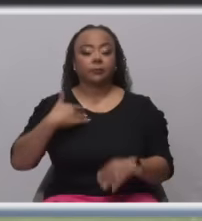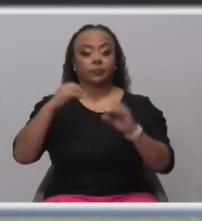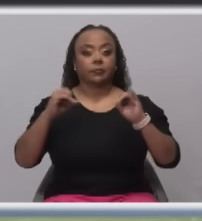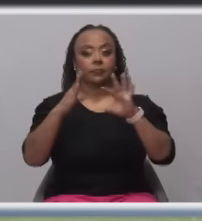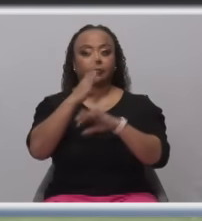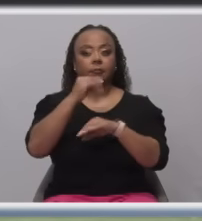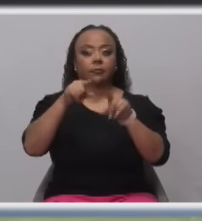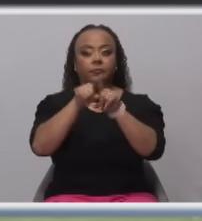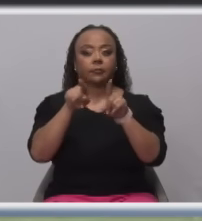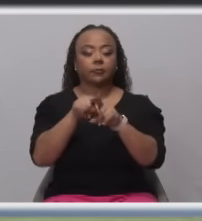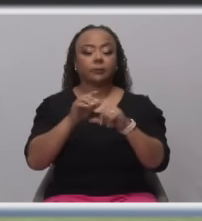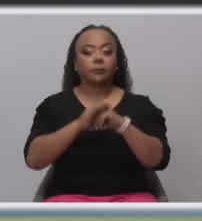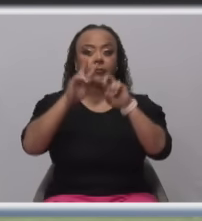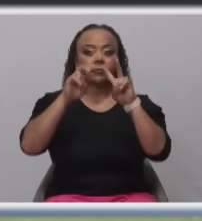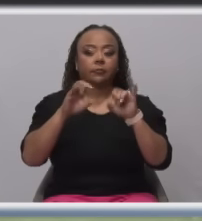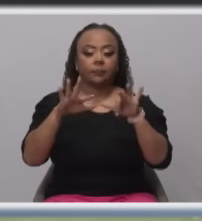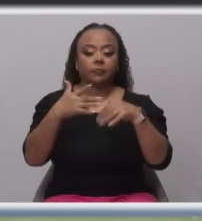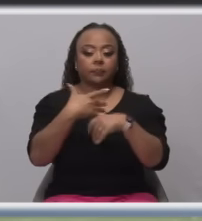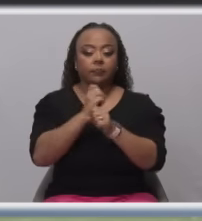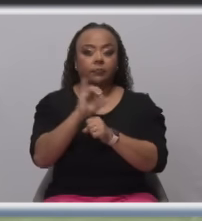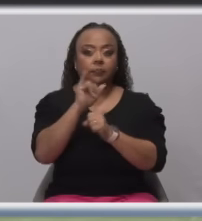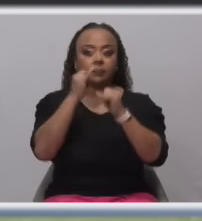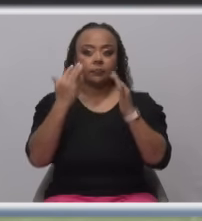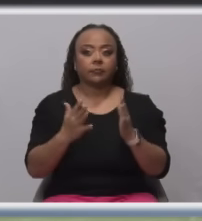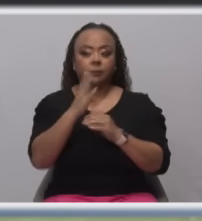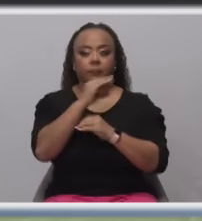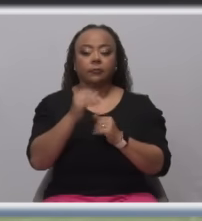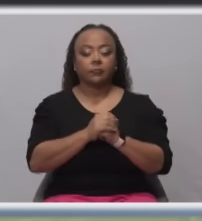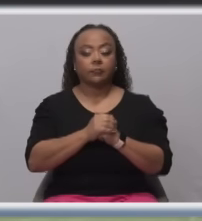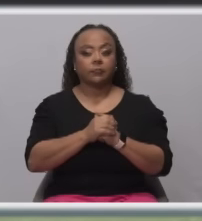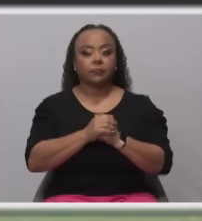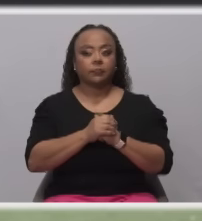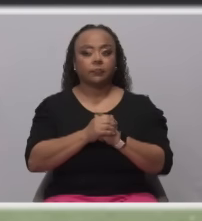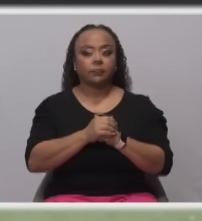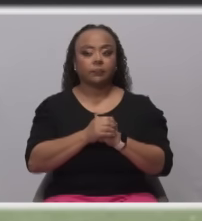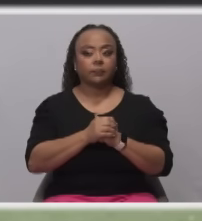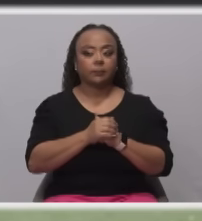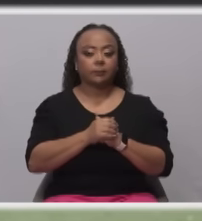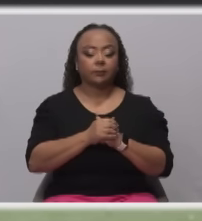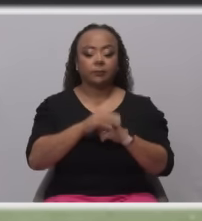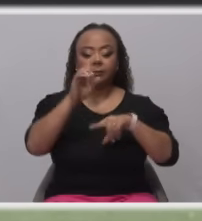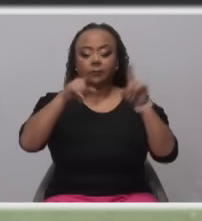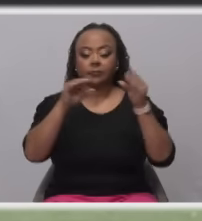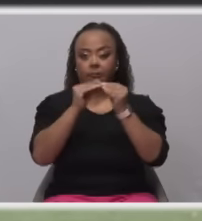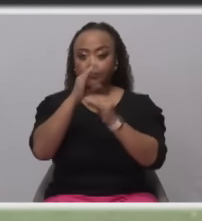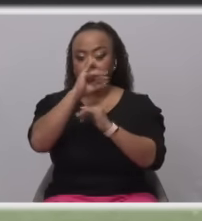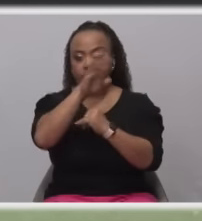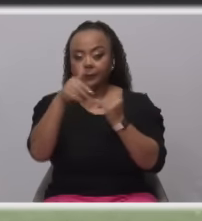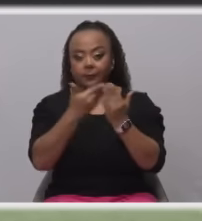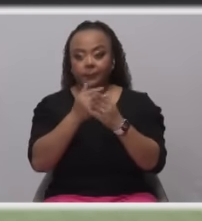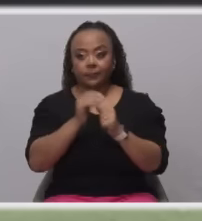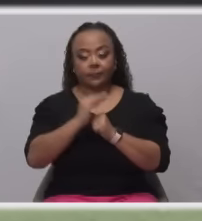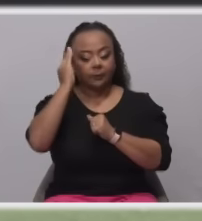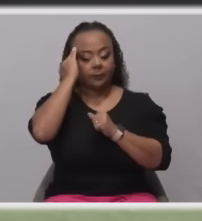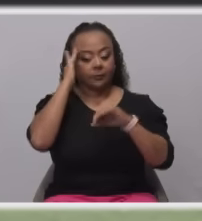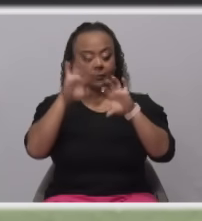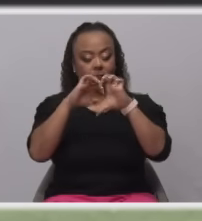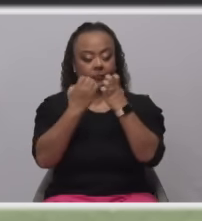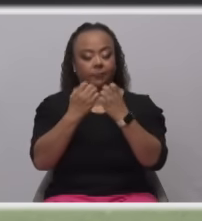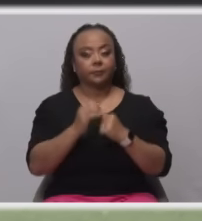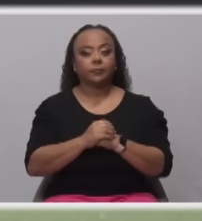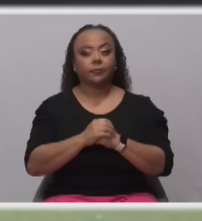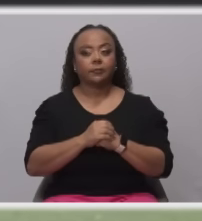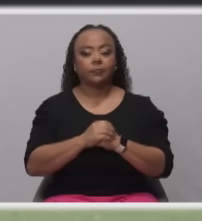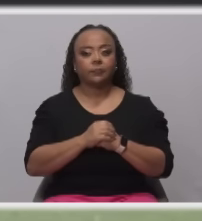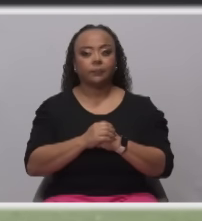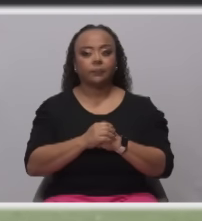analizando como lo hacemos como jugadores y con tanto que ha ahora de video y estadísticas y todo se sabe que el equip equipo que que